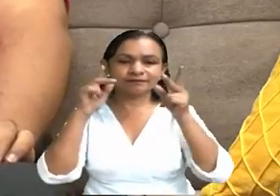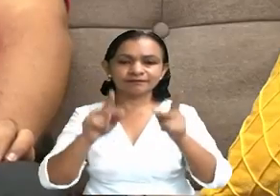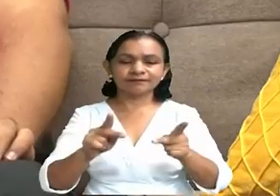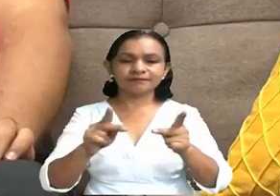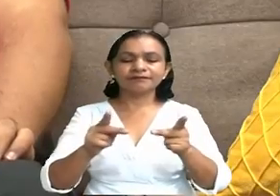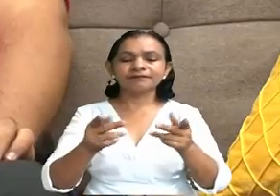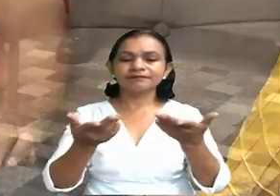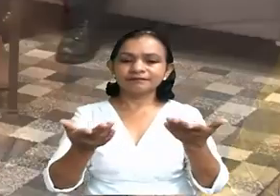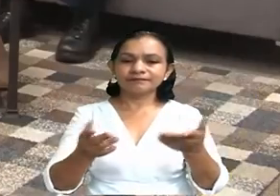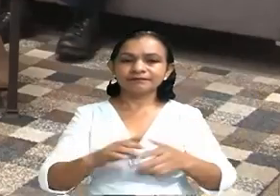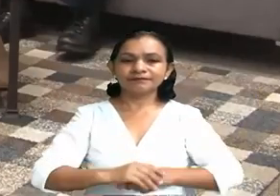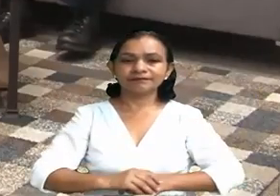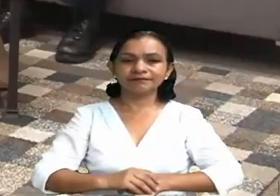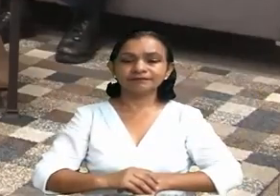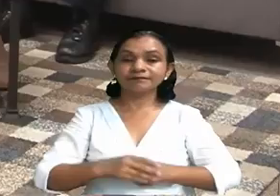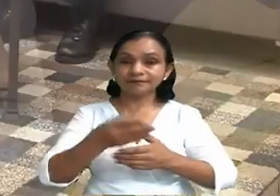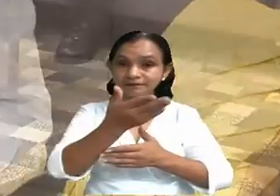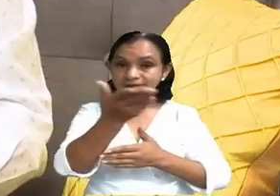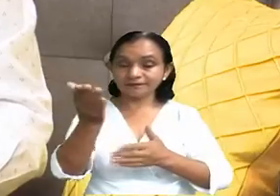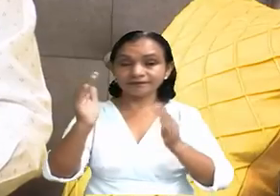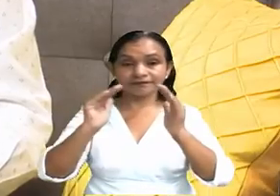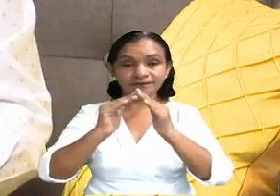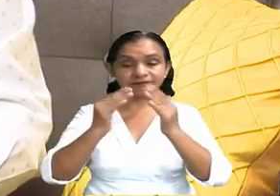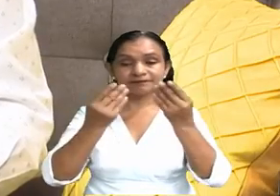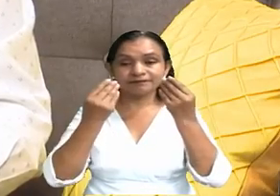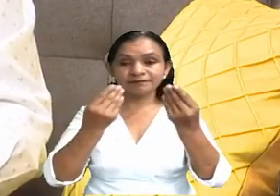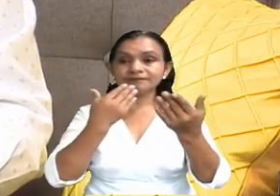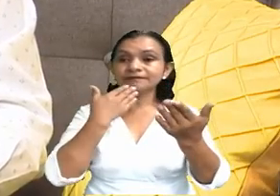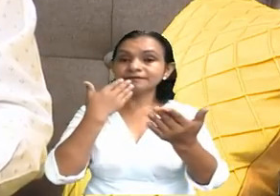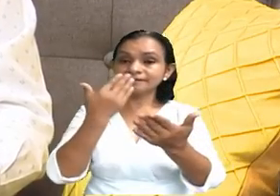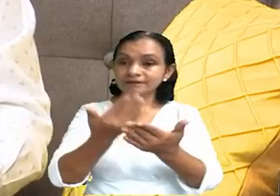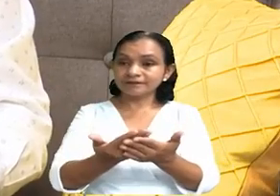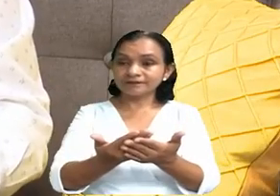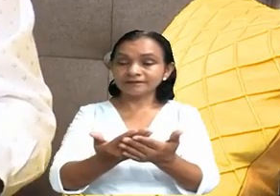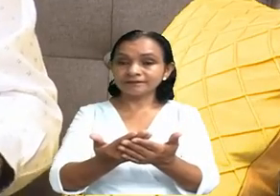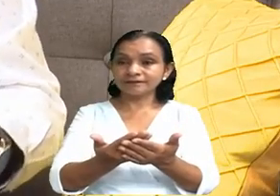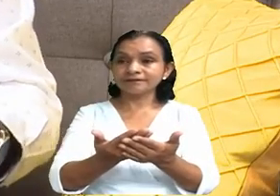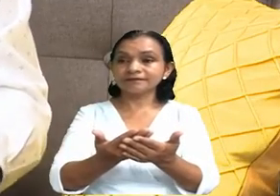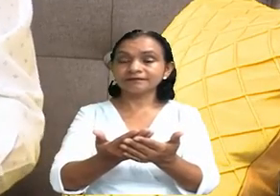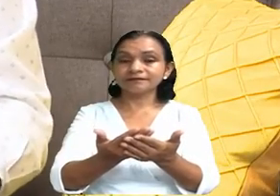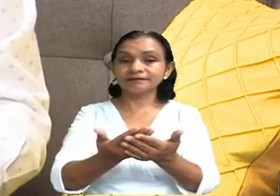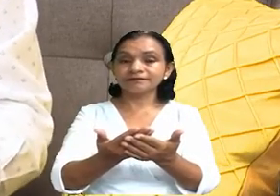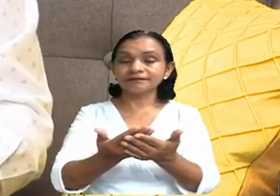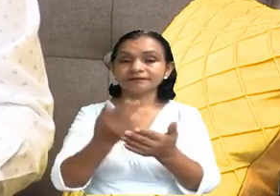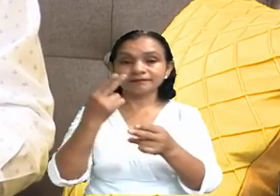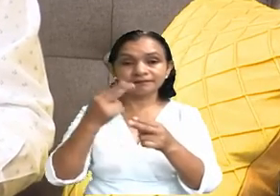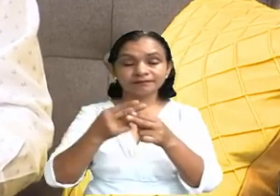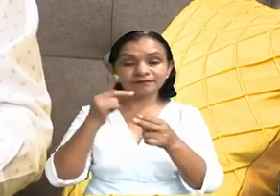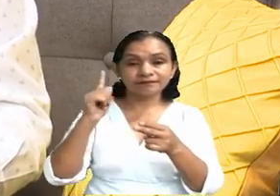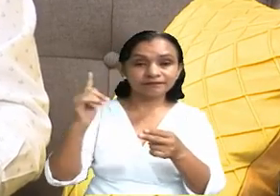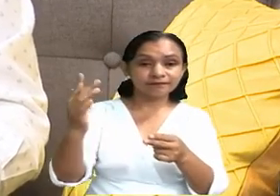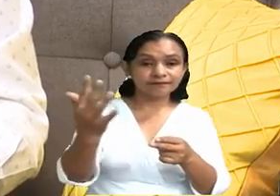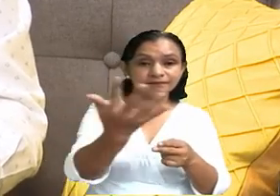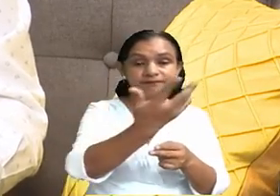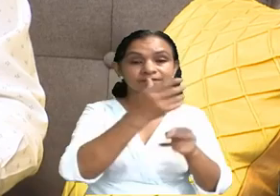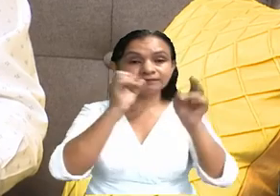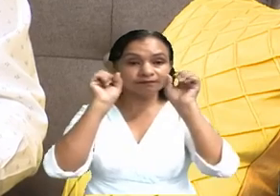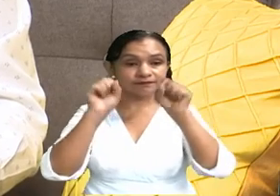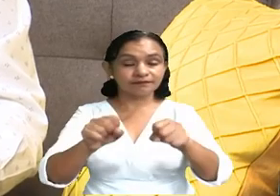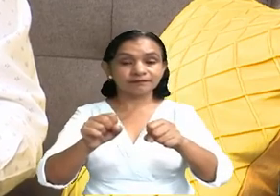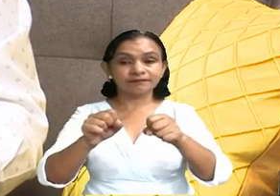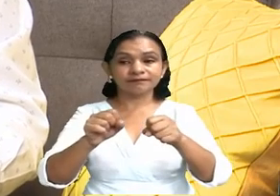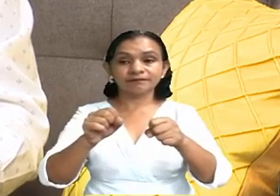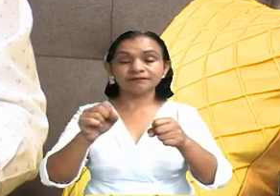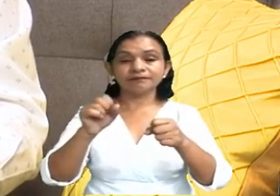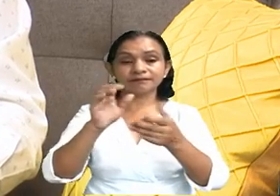Siempre a la orden. Y a usted que esté en su hogar, muchísimas gracias por habernos acompañado. A nombre de todo el equipo que hace posible la